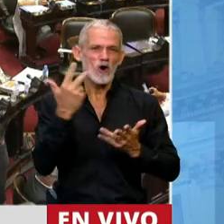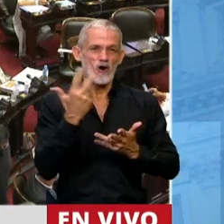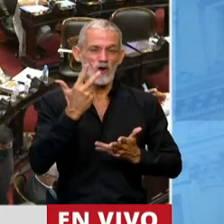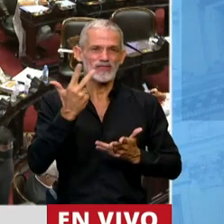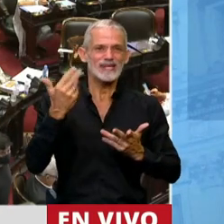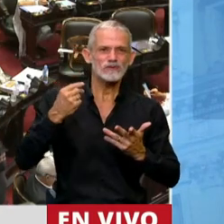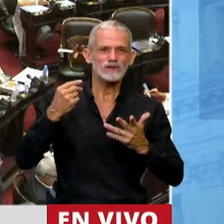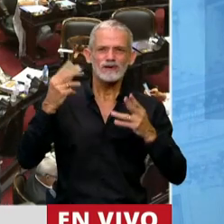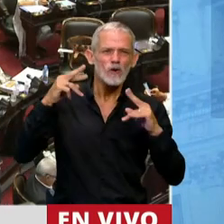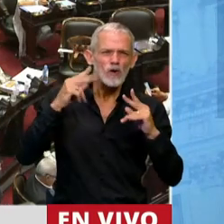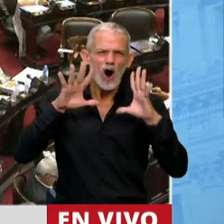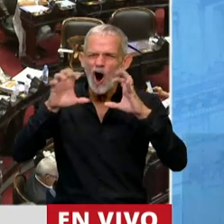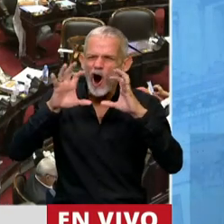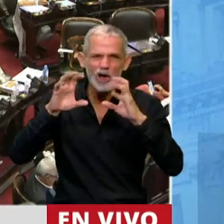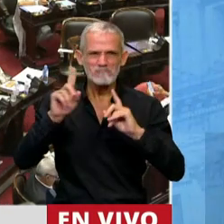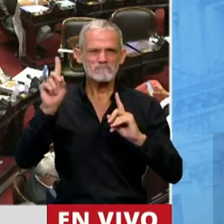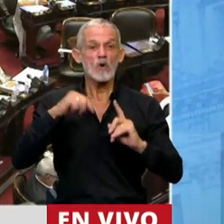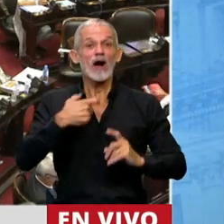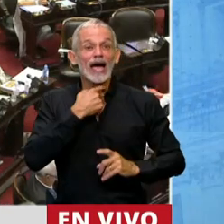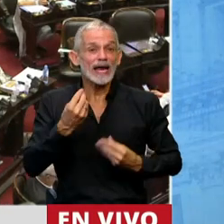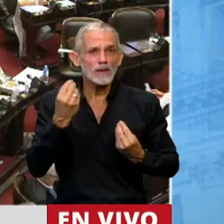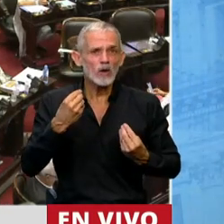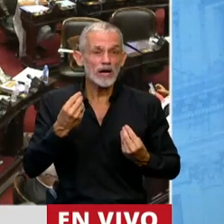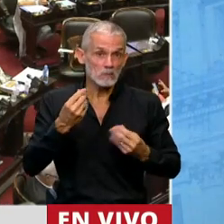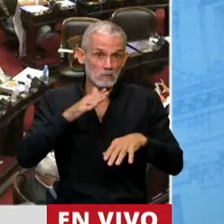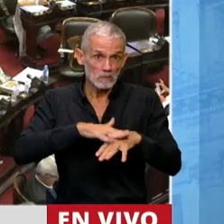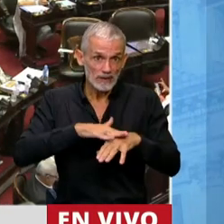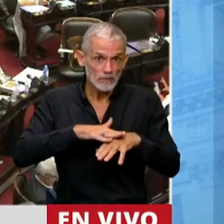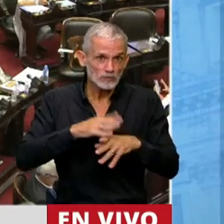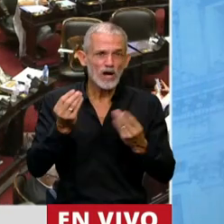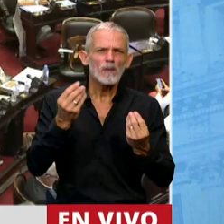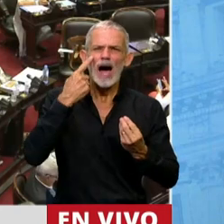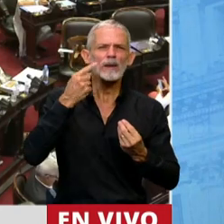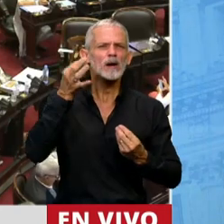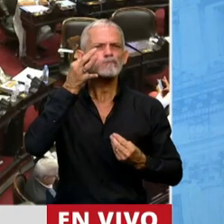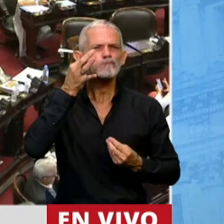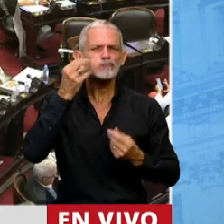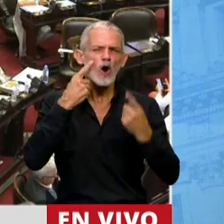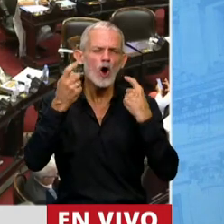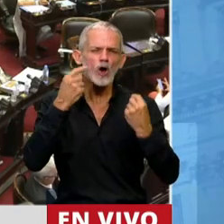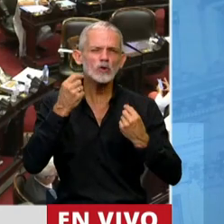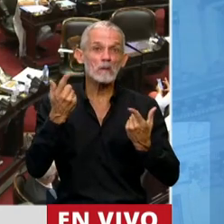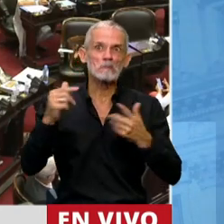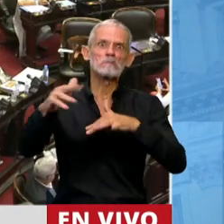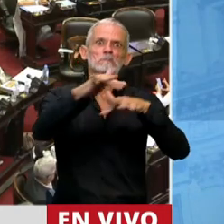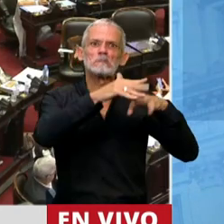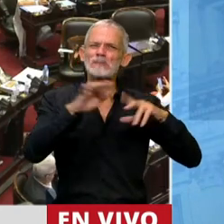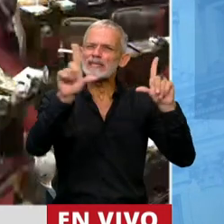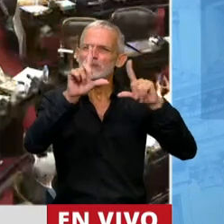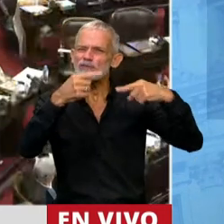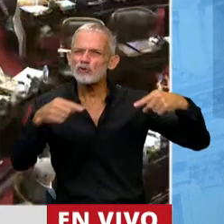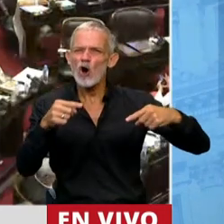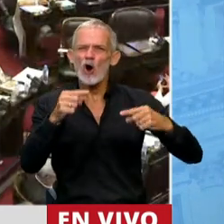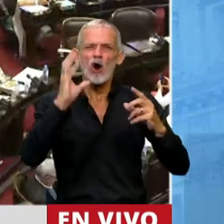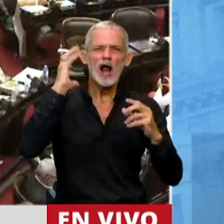una expedición odiadora, sino que lo que queríamos era ser responsables y verificar si lo que se venía diciendo en los medios